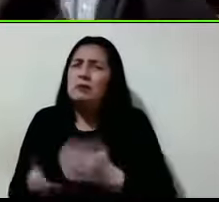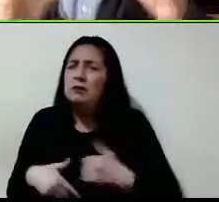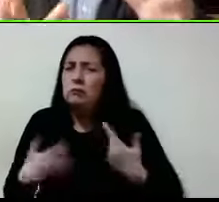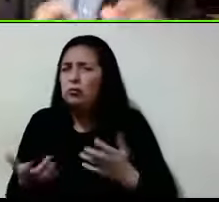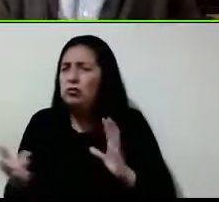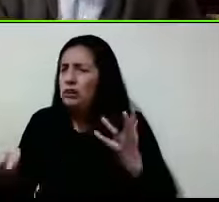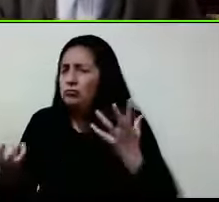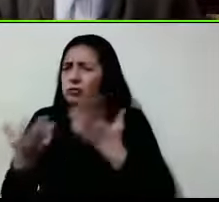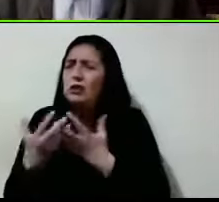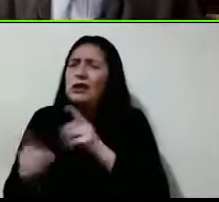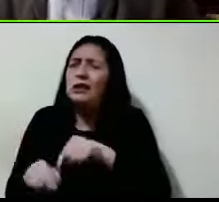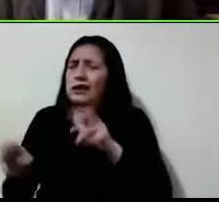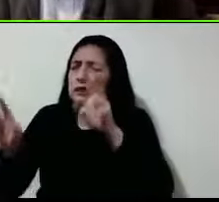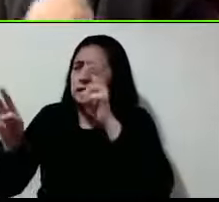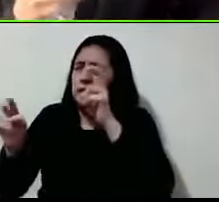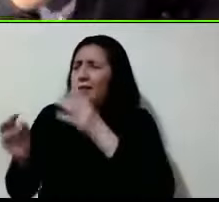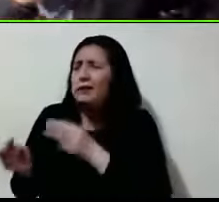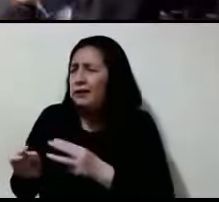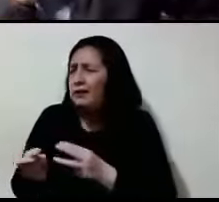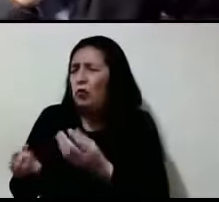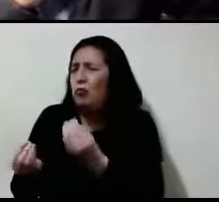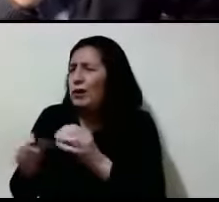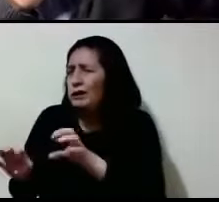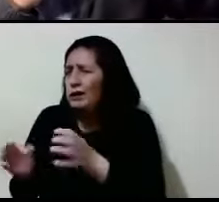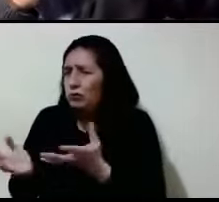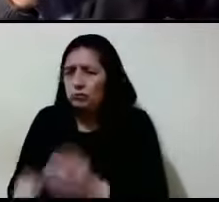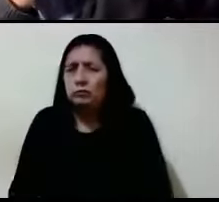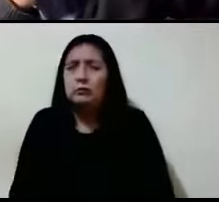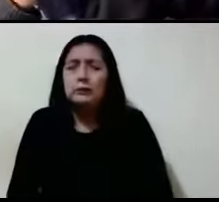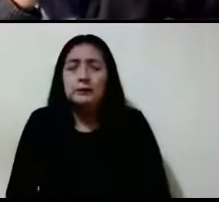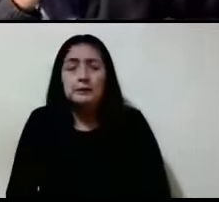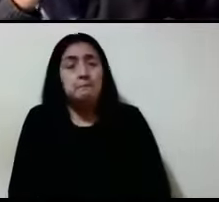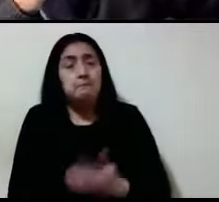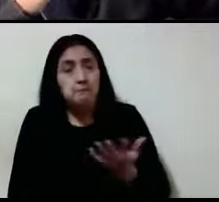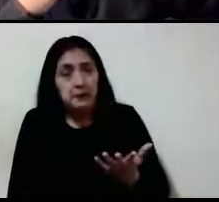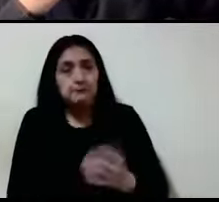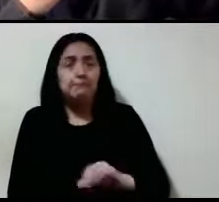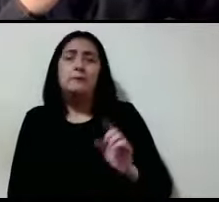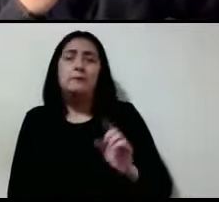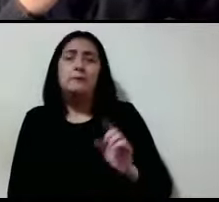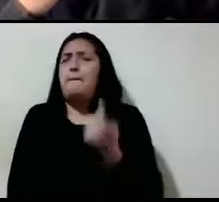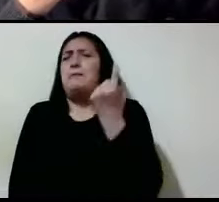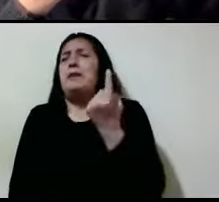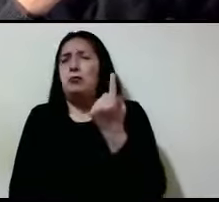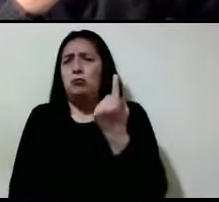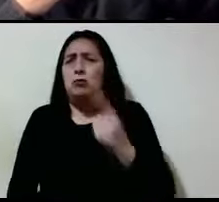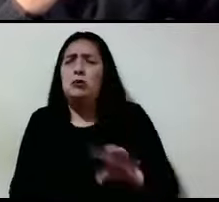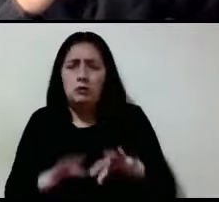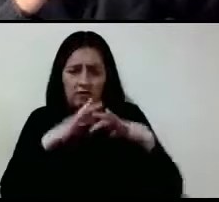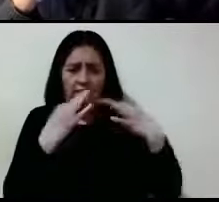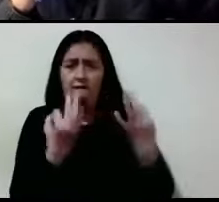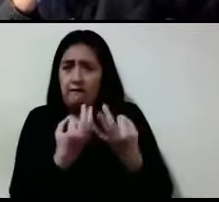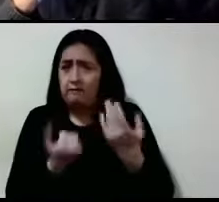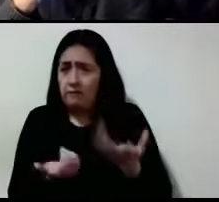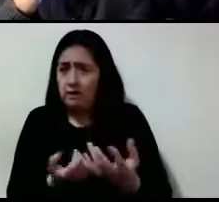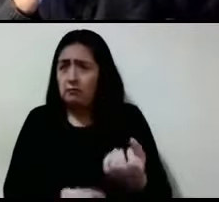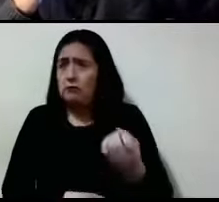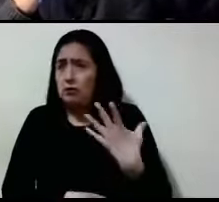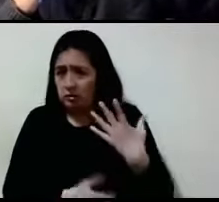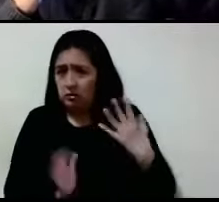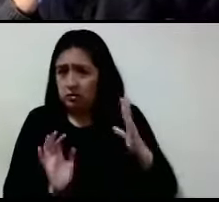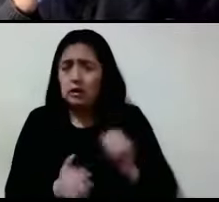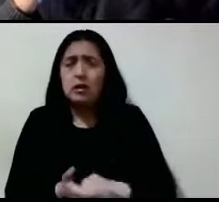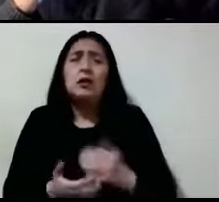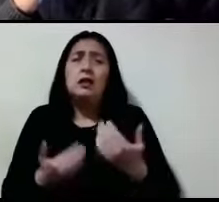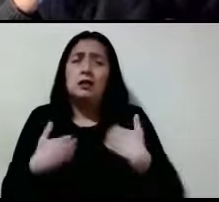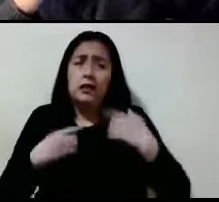ya entrando al tema de las estrategias? Bien, bueno, lo primero es que como familia tienen que, como decía, establecer